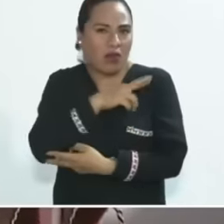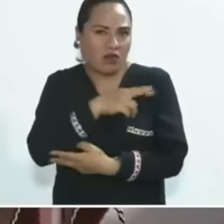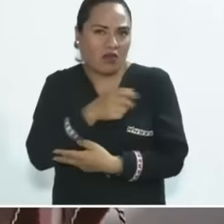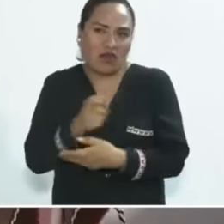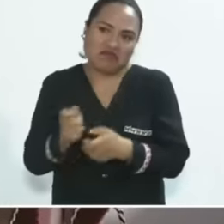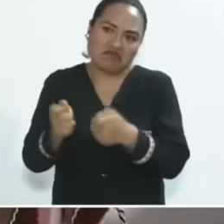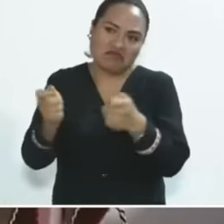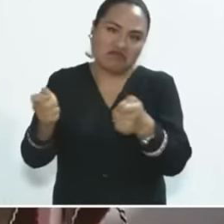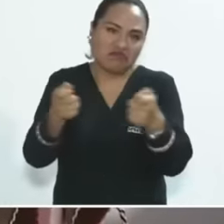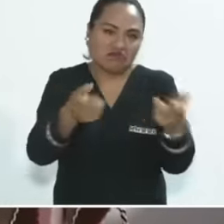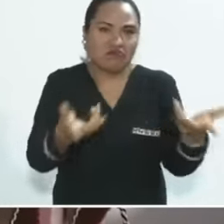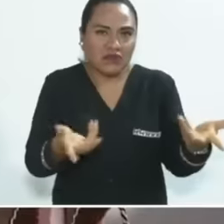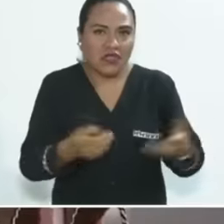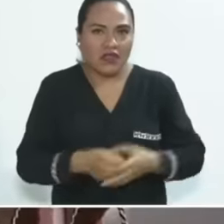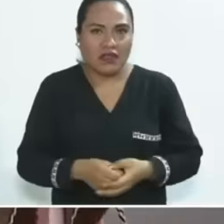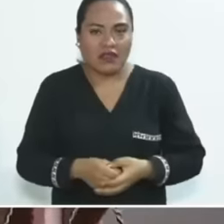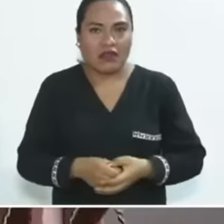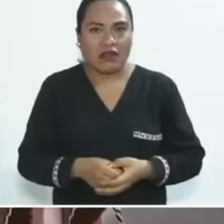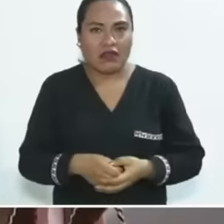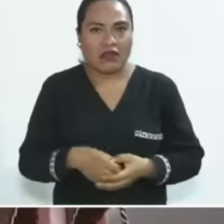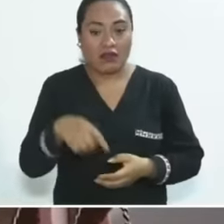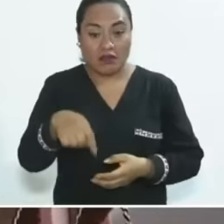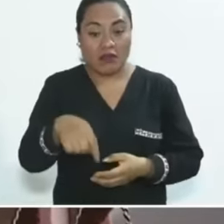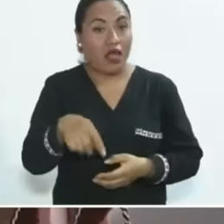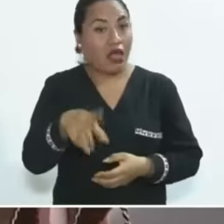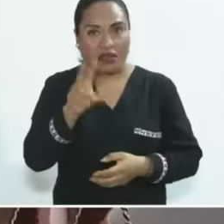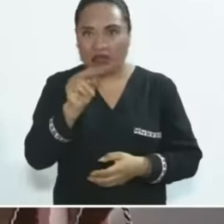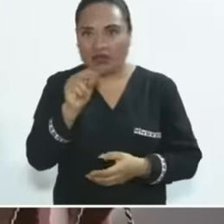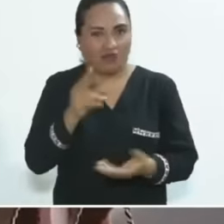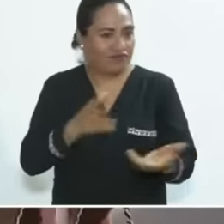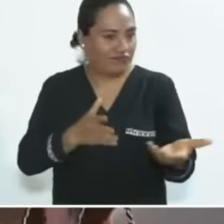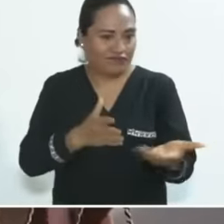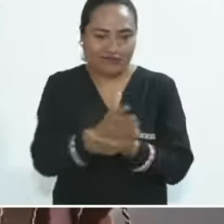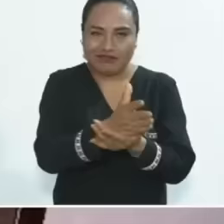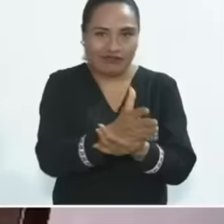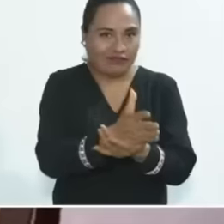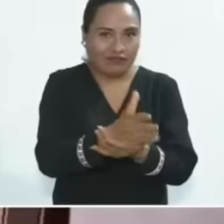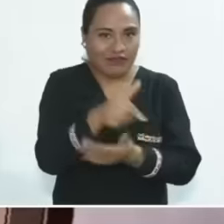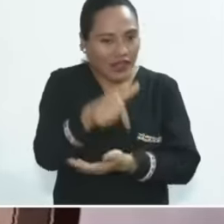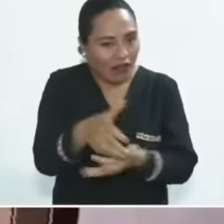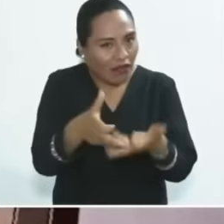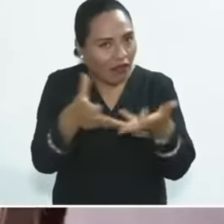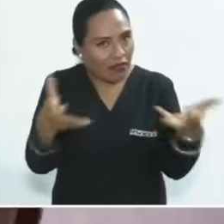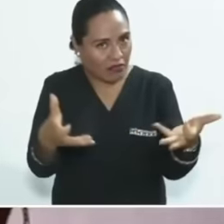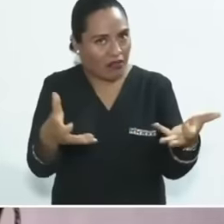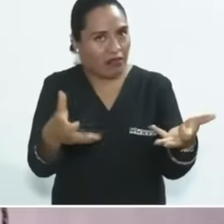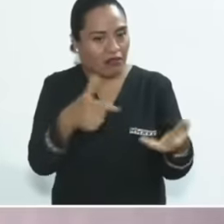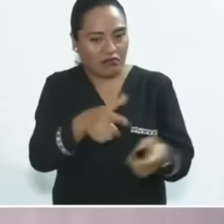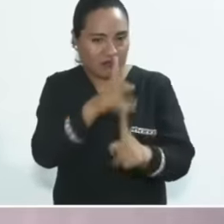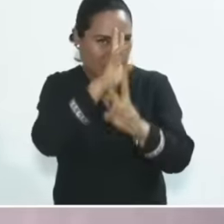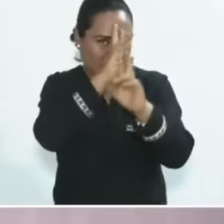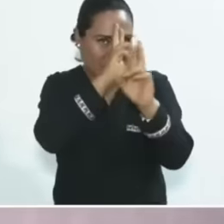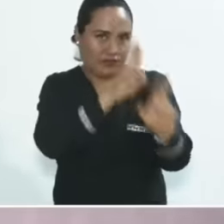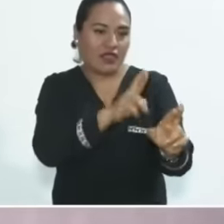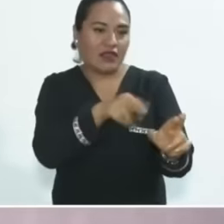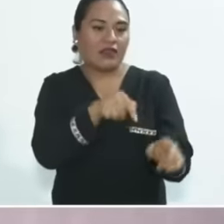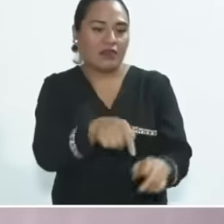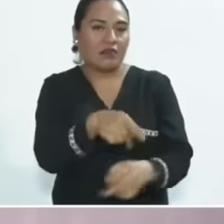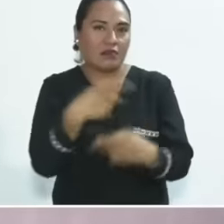metió. Aquí respetó y la tierra siguió siendo